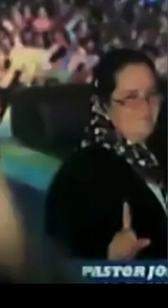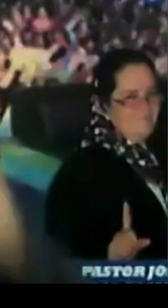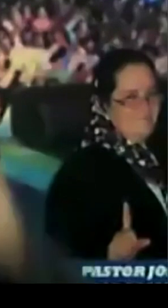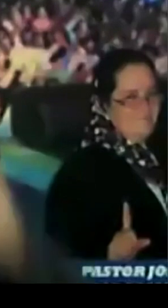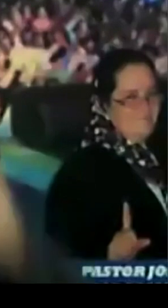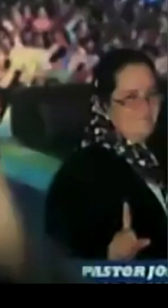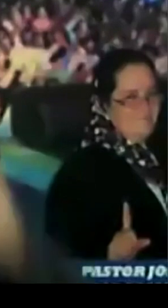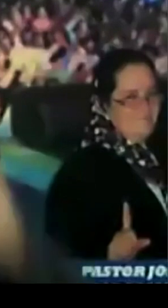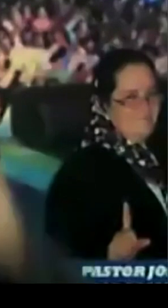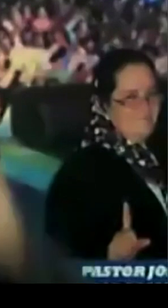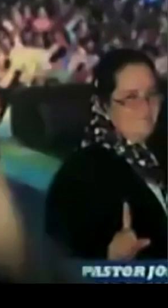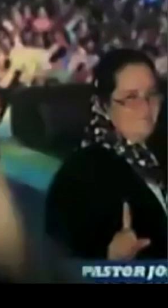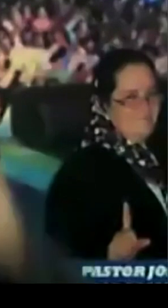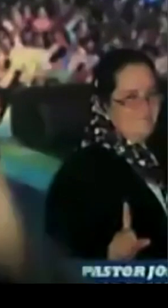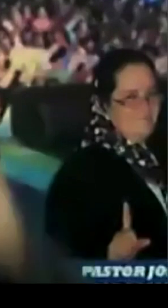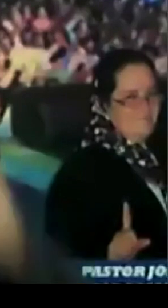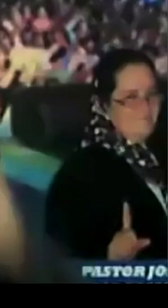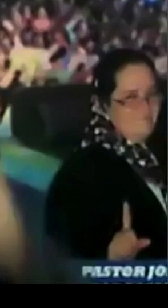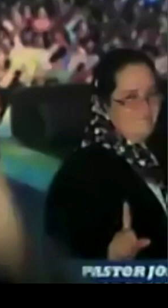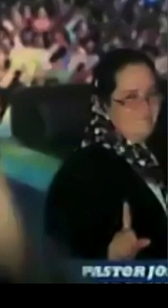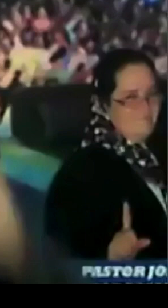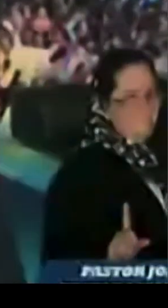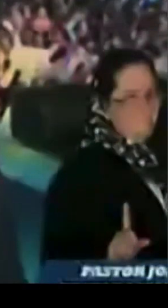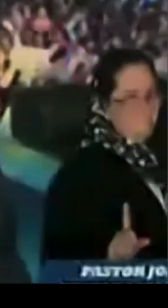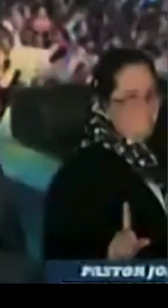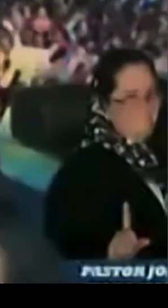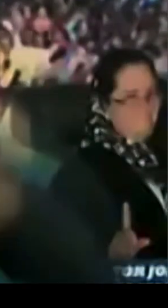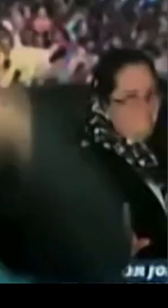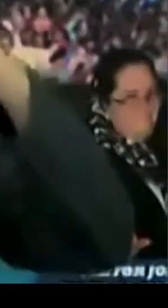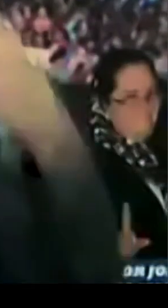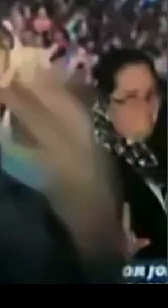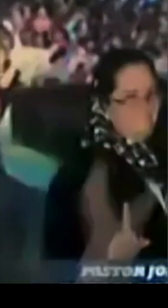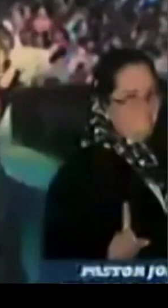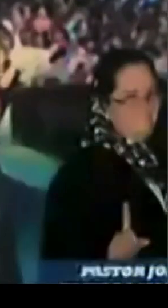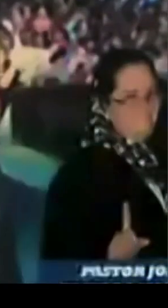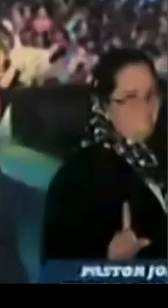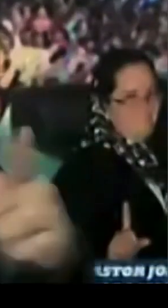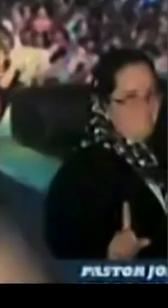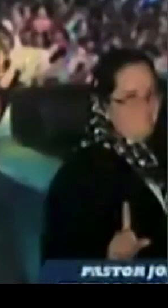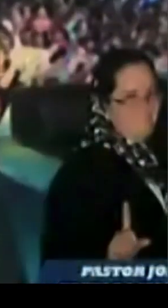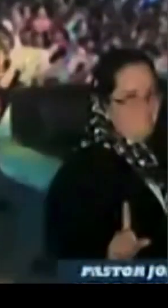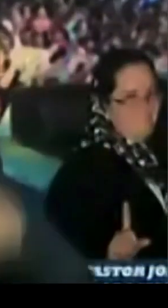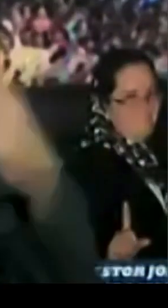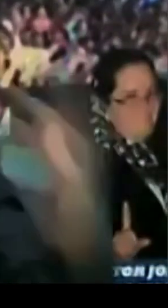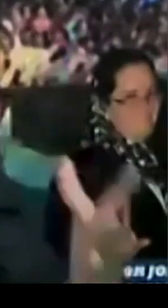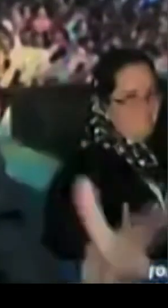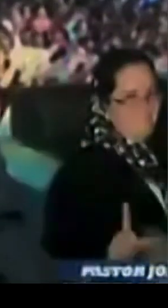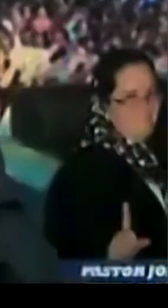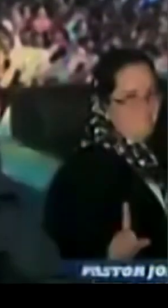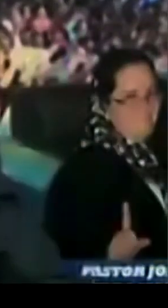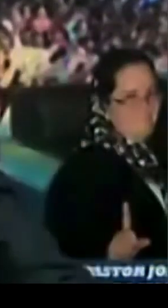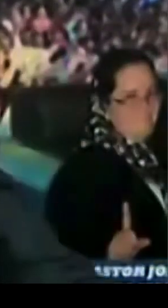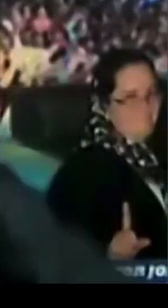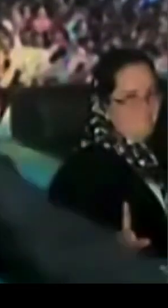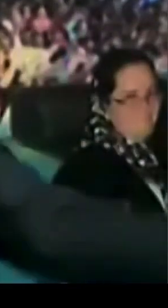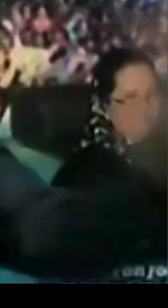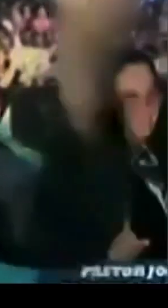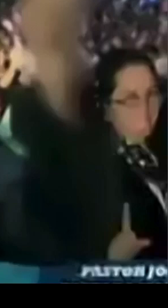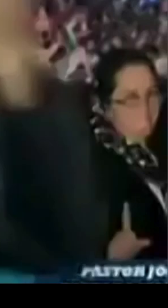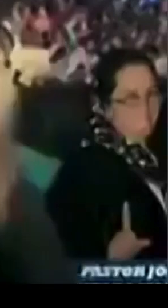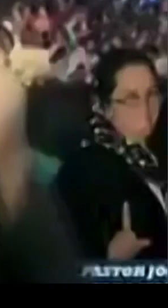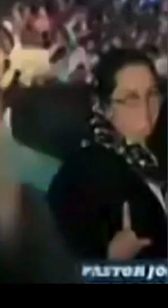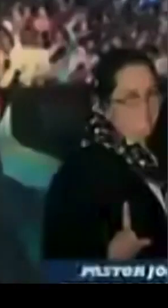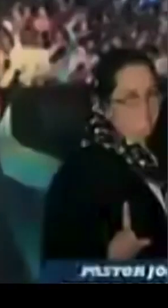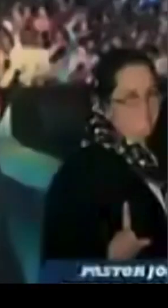almas al por eso Nosotros estamos muy agradecidos hay gente que se han dedicado a este ministerio y le han